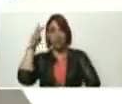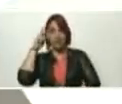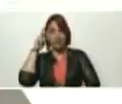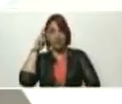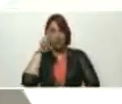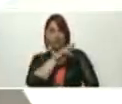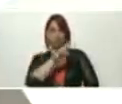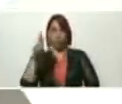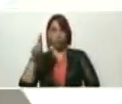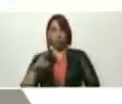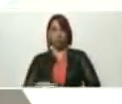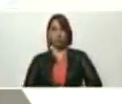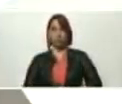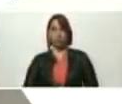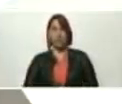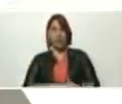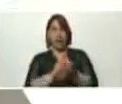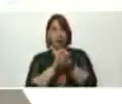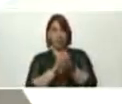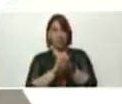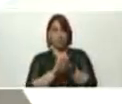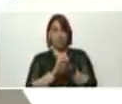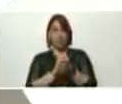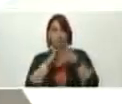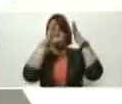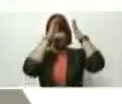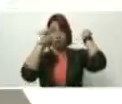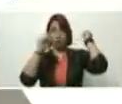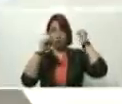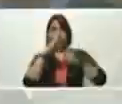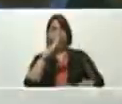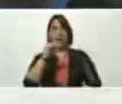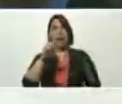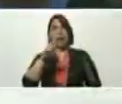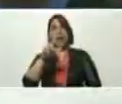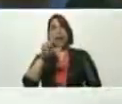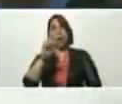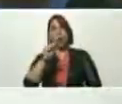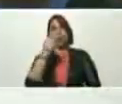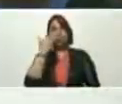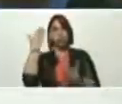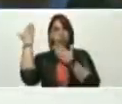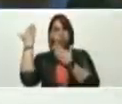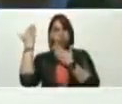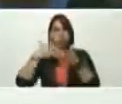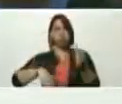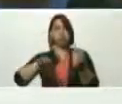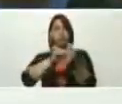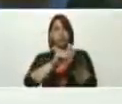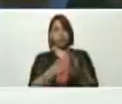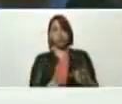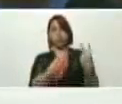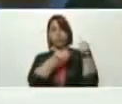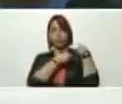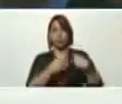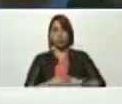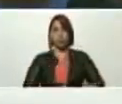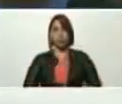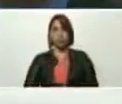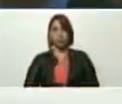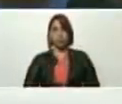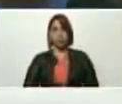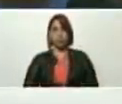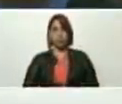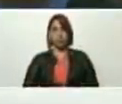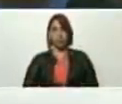República, al compañero embajador Carlos Faría. Regresa Carlos Faría